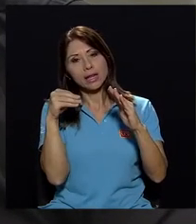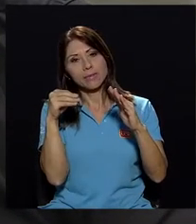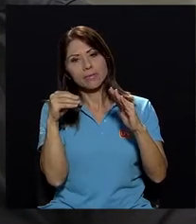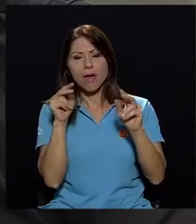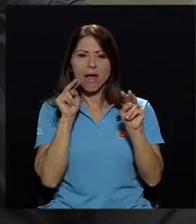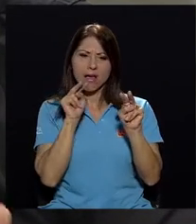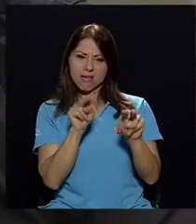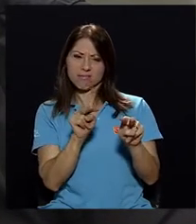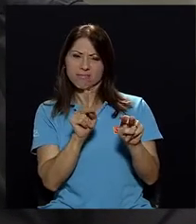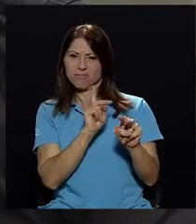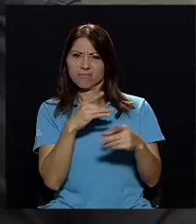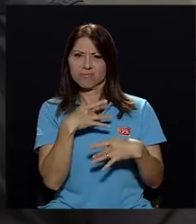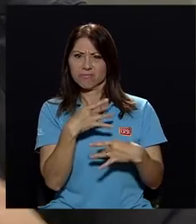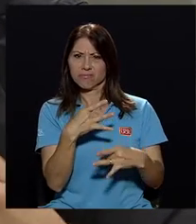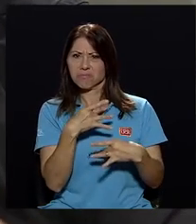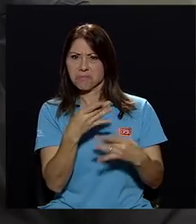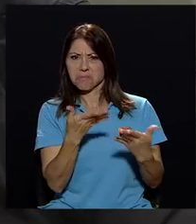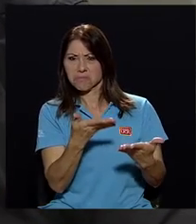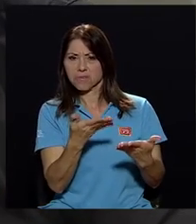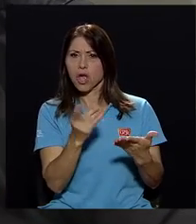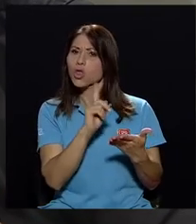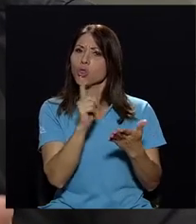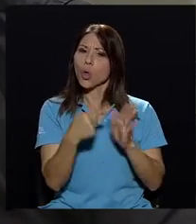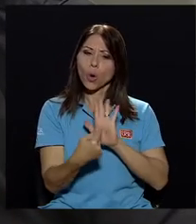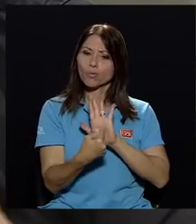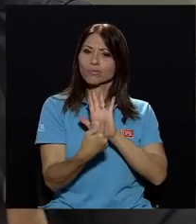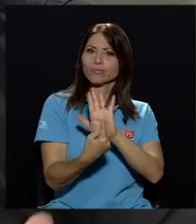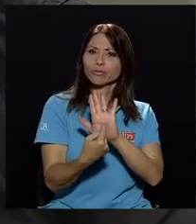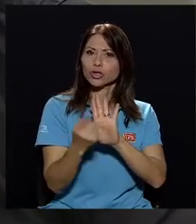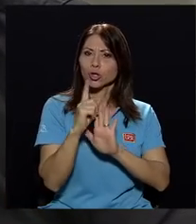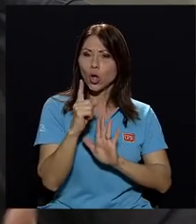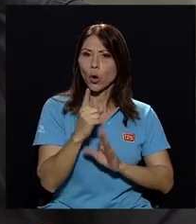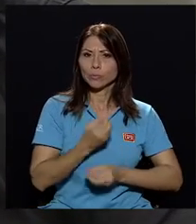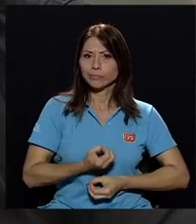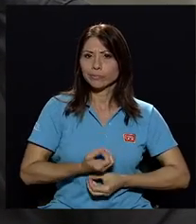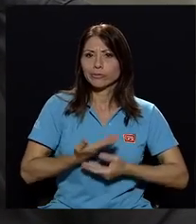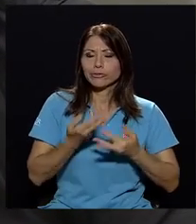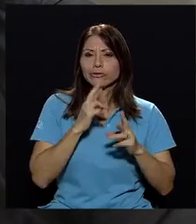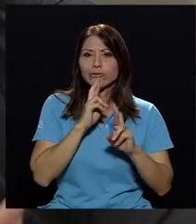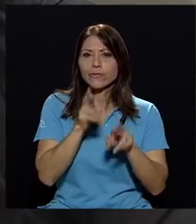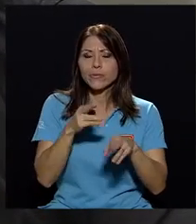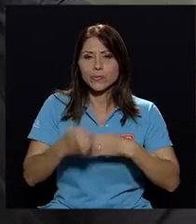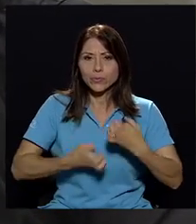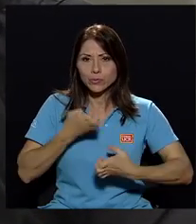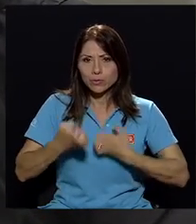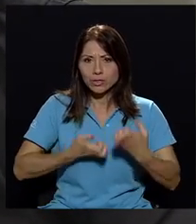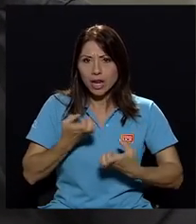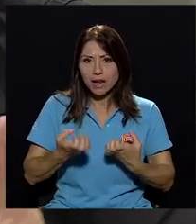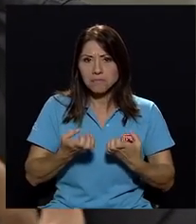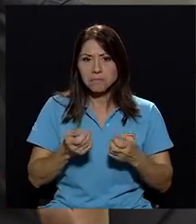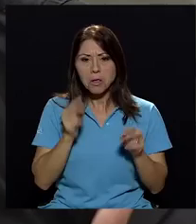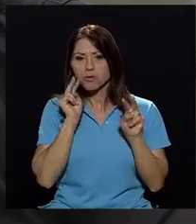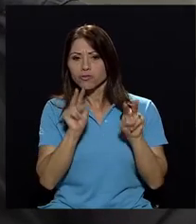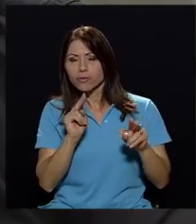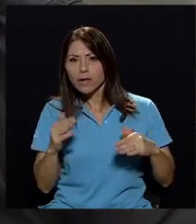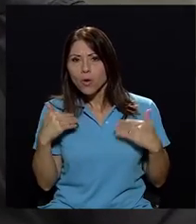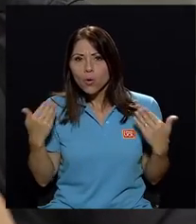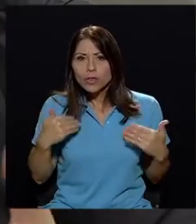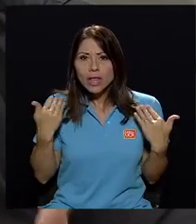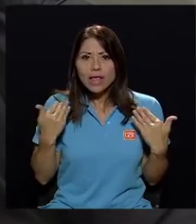que la vemos desinteresada, que no expresa o no manifiesta algún tipo de respuesta emocional, ya no se ve